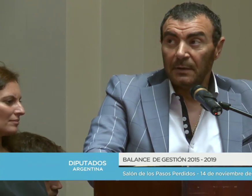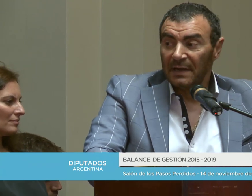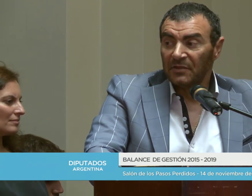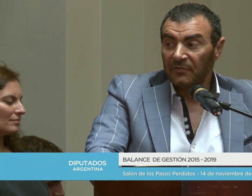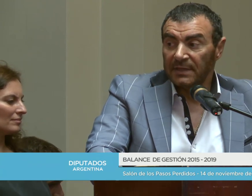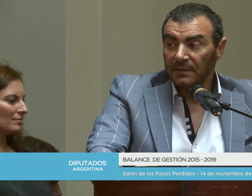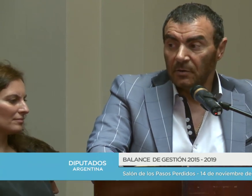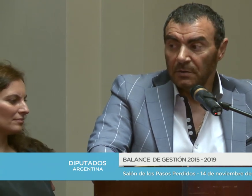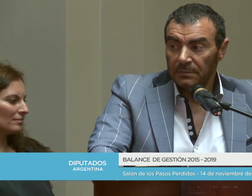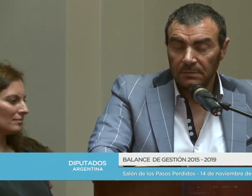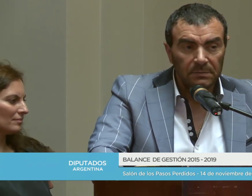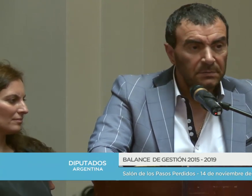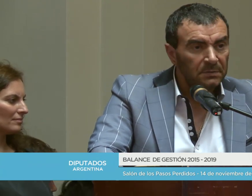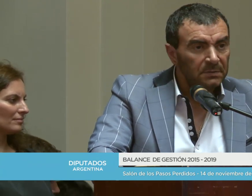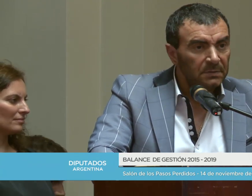si bien el balance fue técnico,